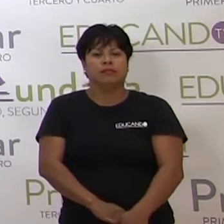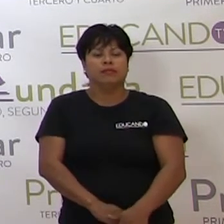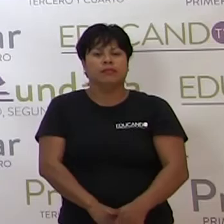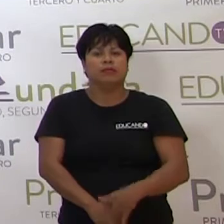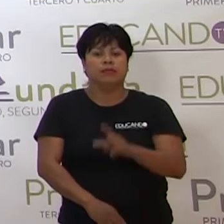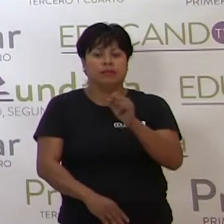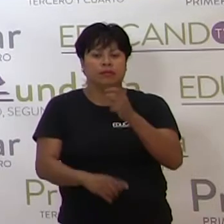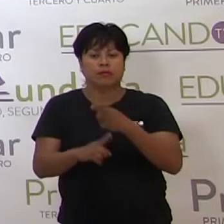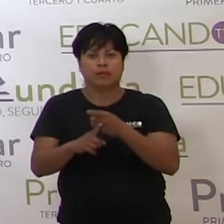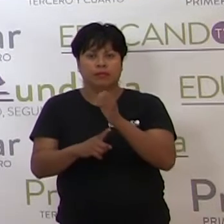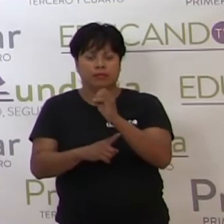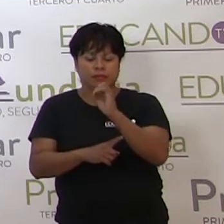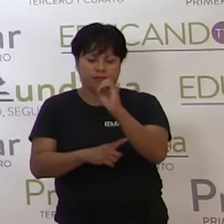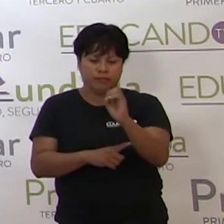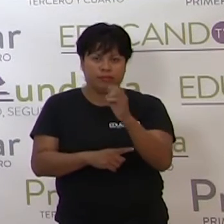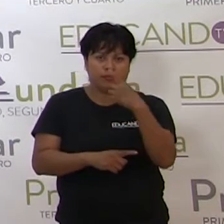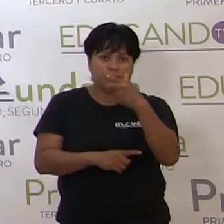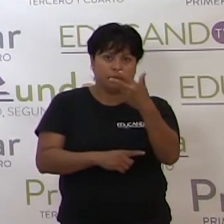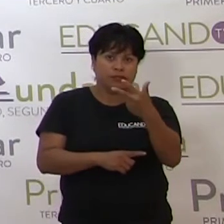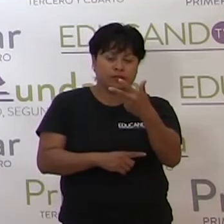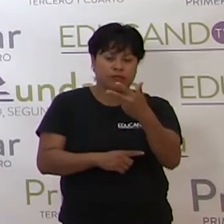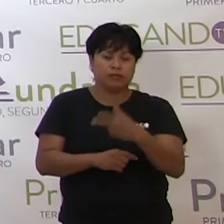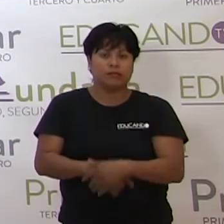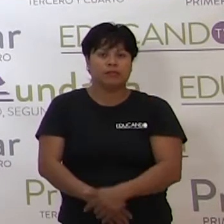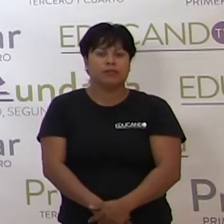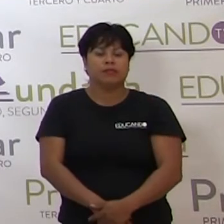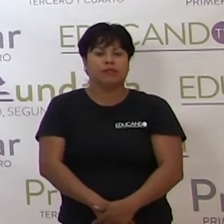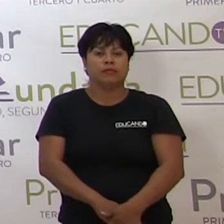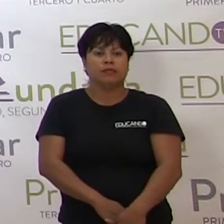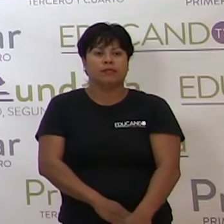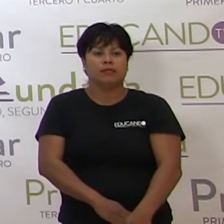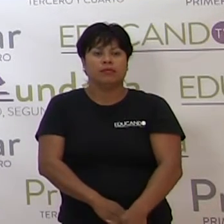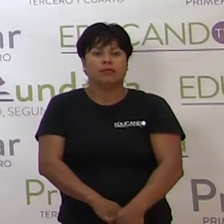20 por 0, 0. Para 8,